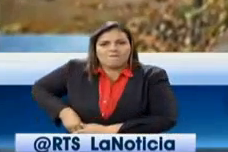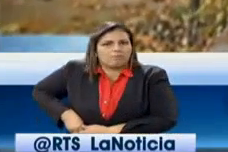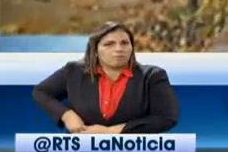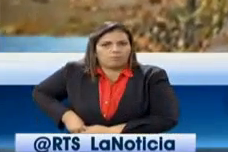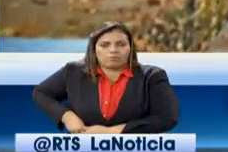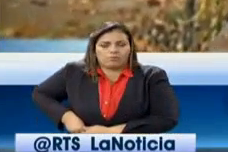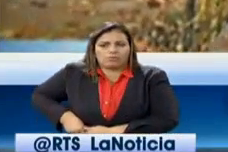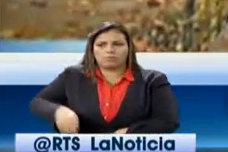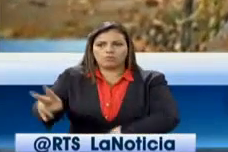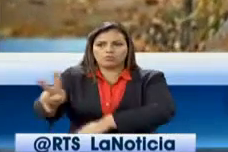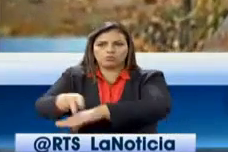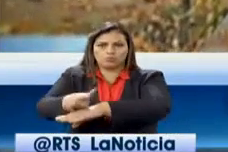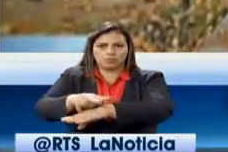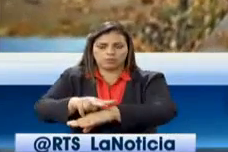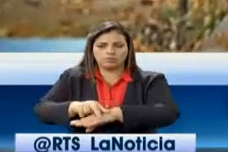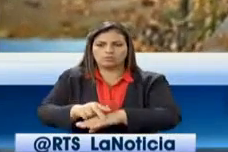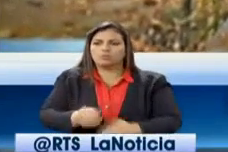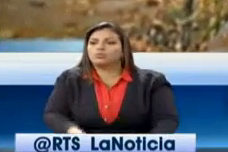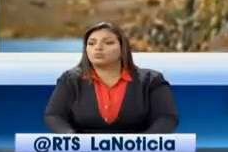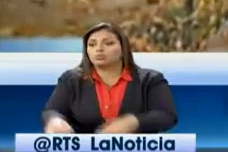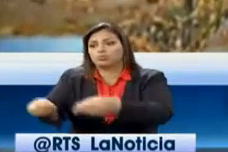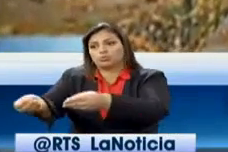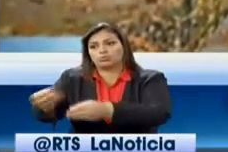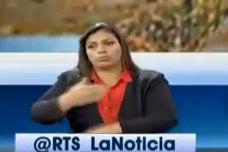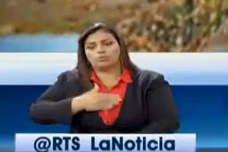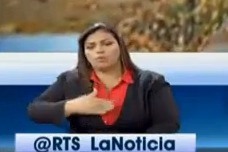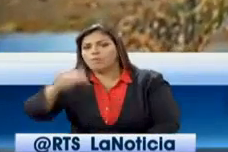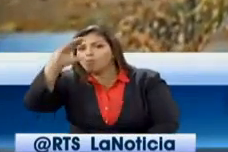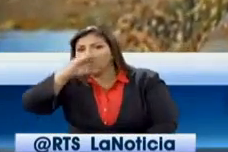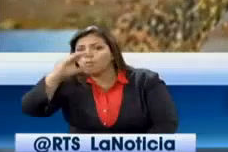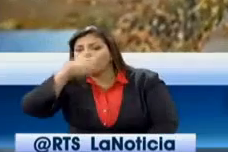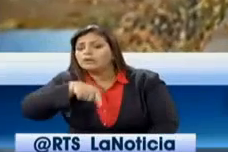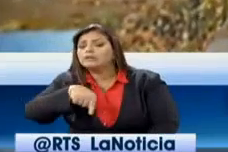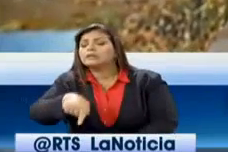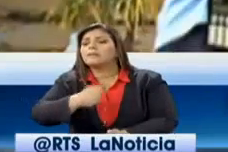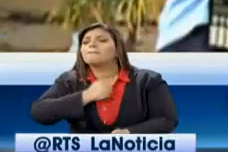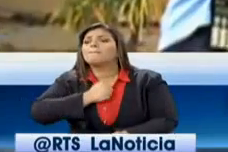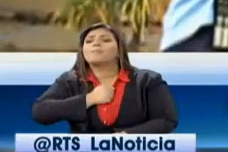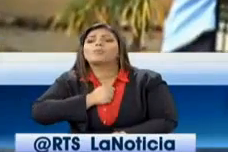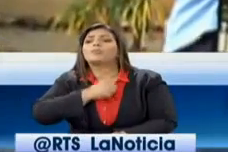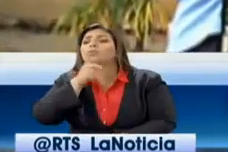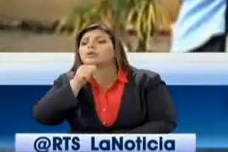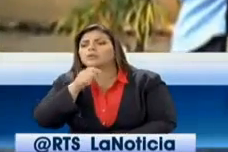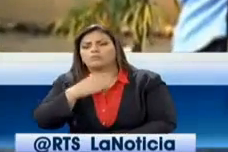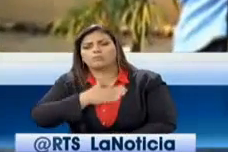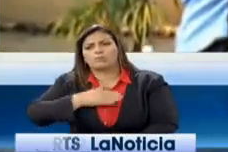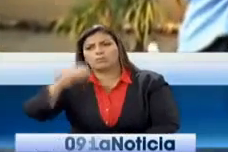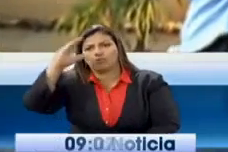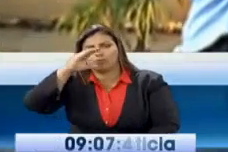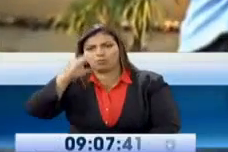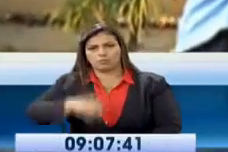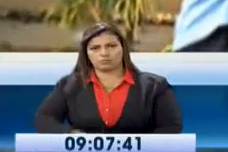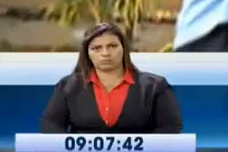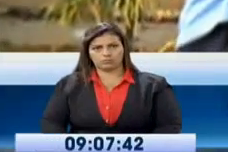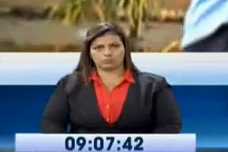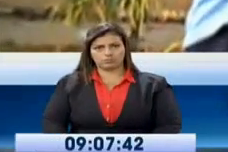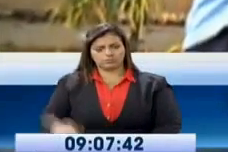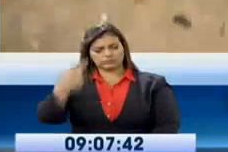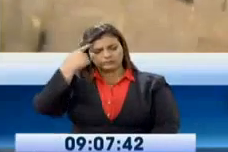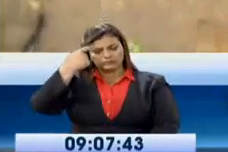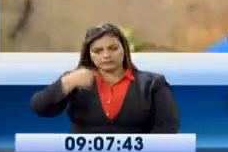aunque actualmente está pasando por algunos apuros económicos, nunca pensó siquiera en adueñarse de alguno de los